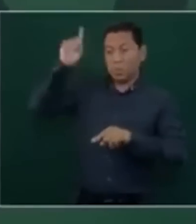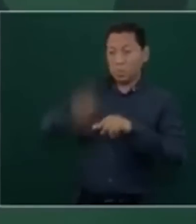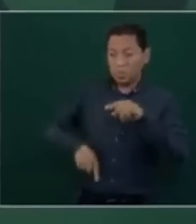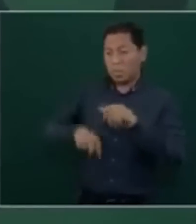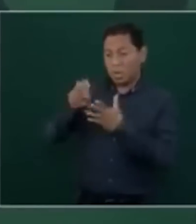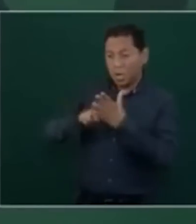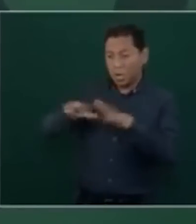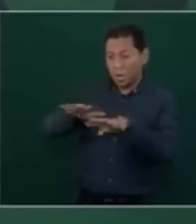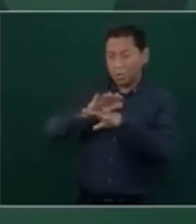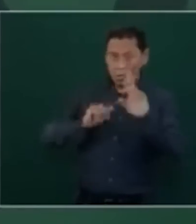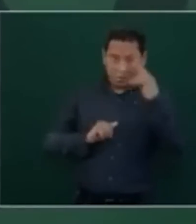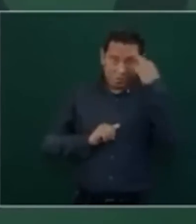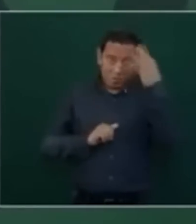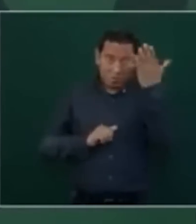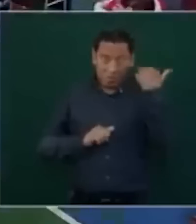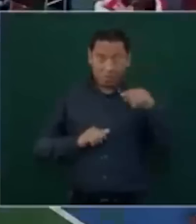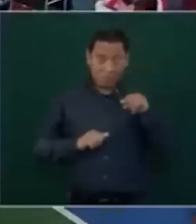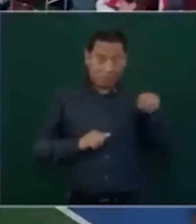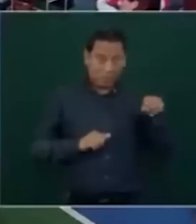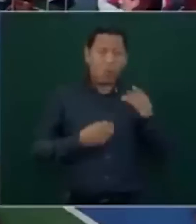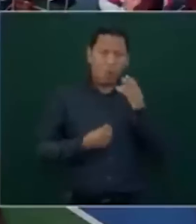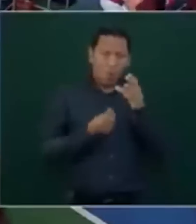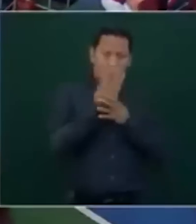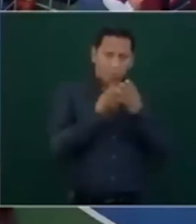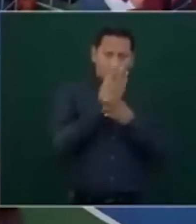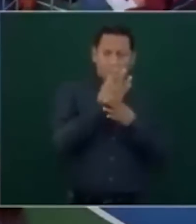renovarla con otros ministros,